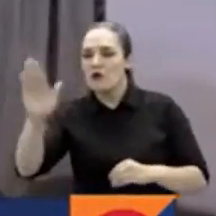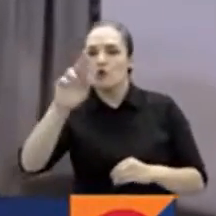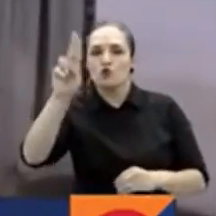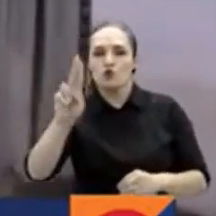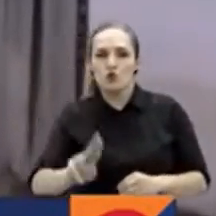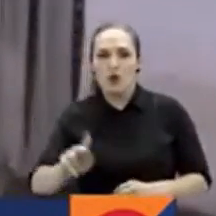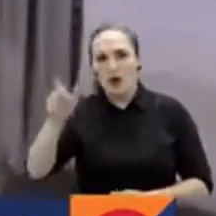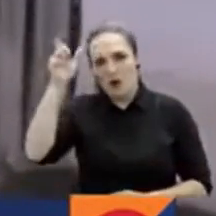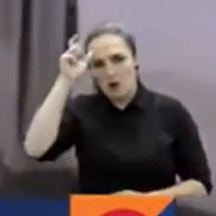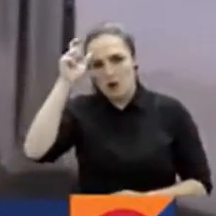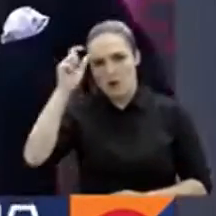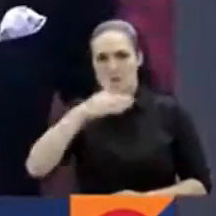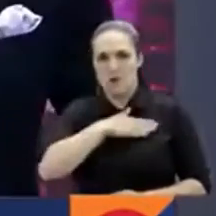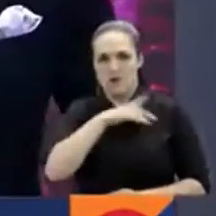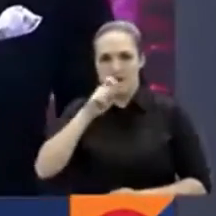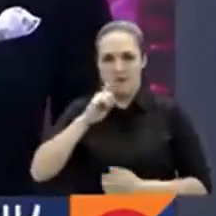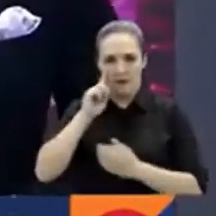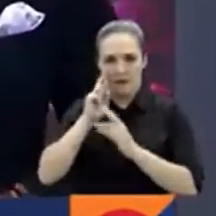Sucre, Córdoba y Bolívar.